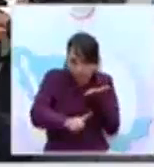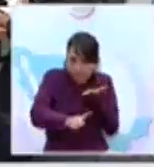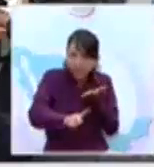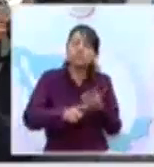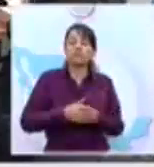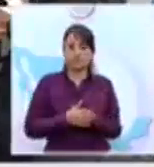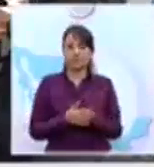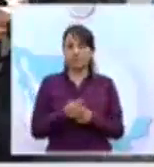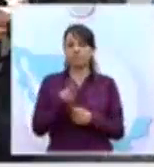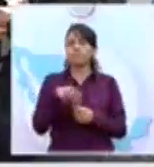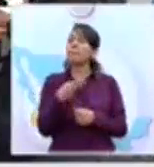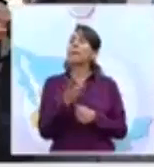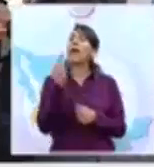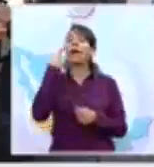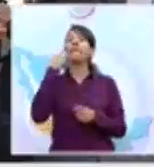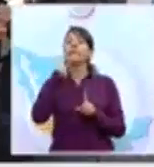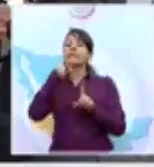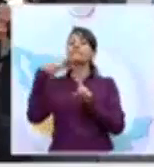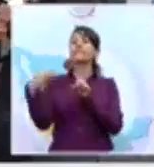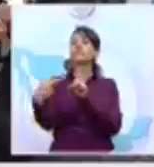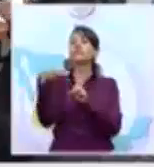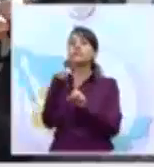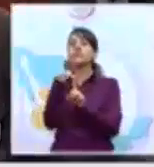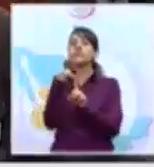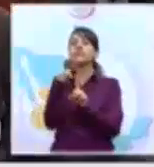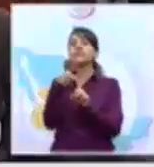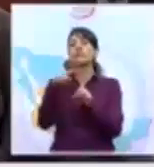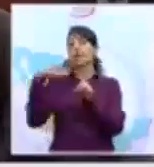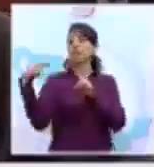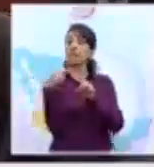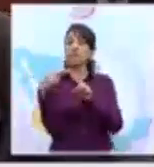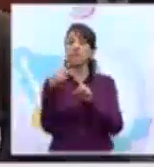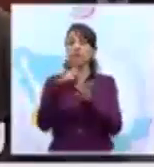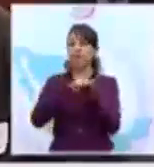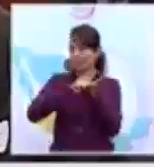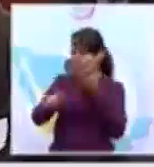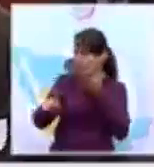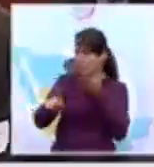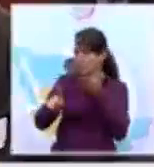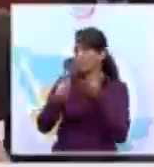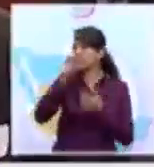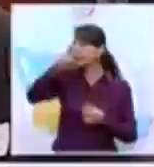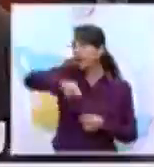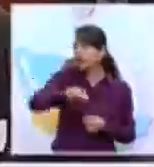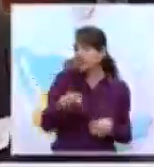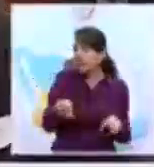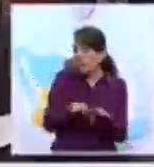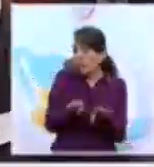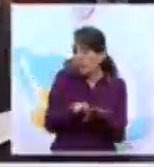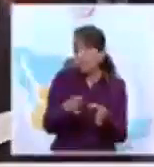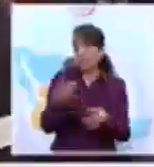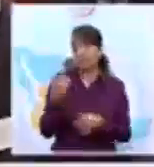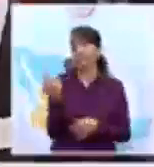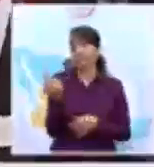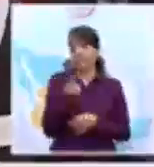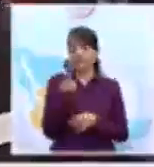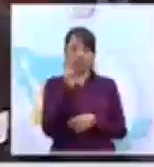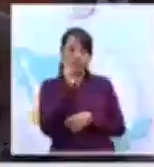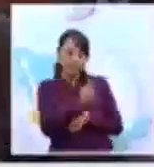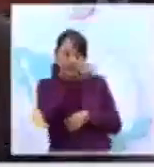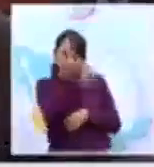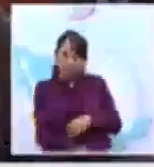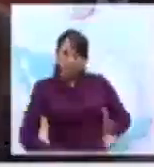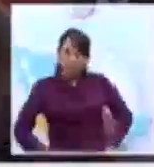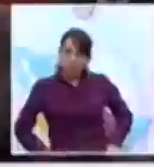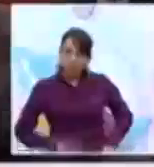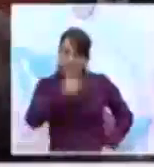Pero el enfoque de derechos, ¿cómo lo percibimos? Como una colección en el cual los individuos, como entidades más o menos aisladas, tienen que ser actores de